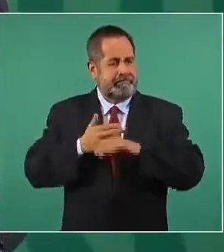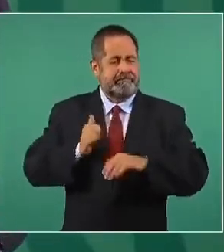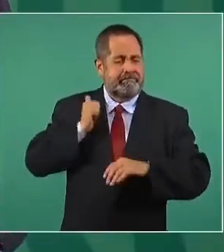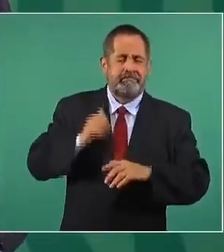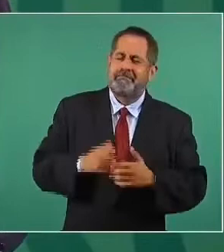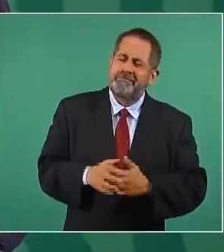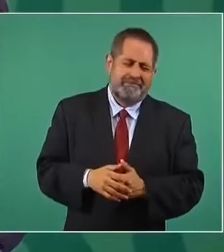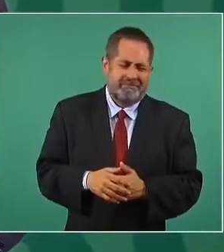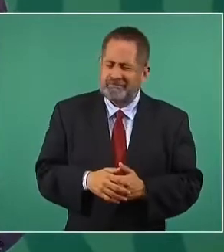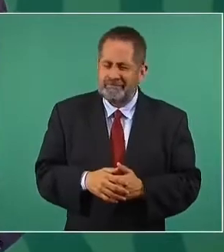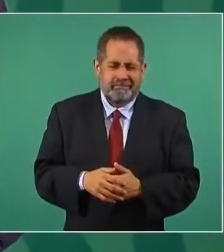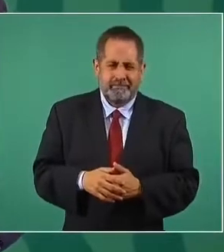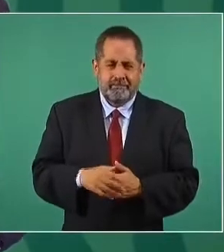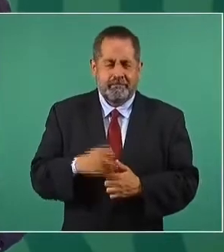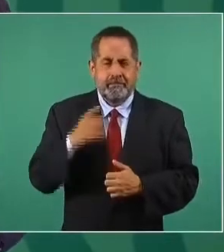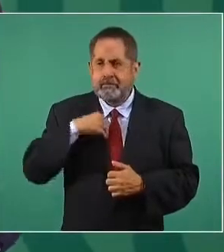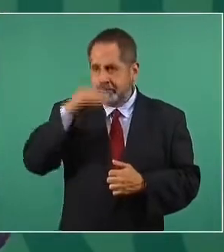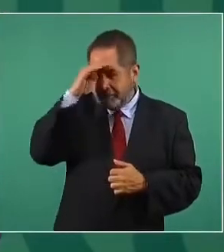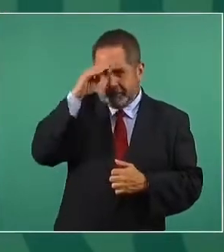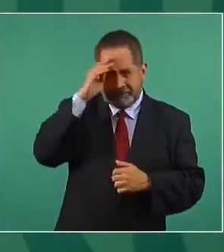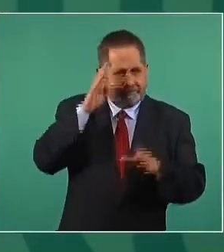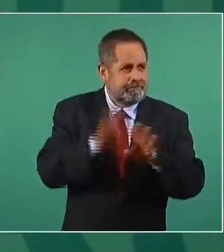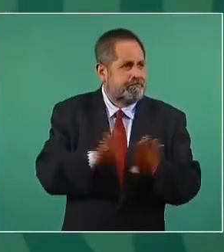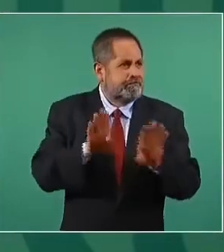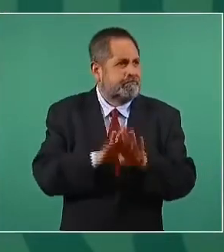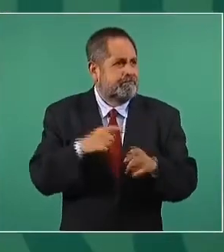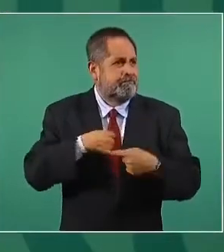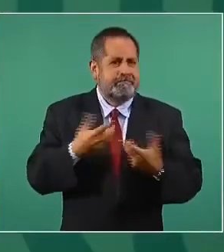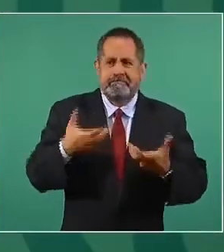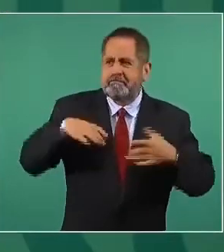eso, ¿cómo me voy a enriquecer?